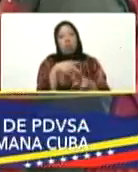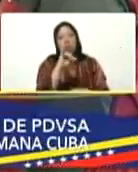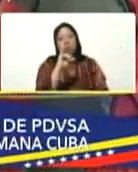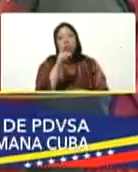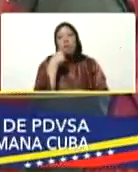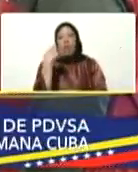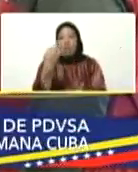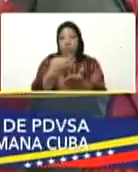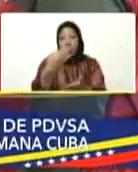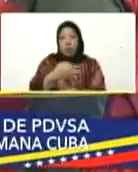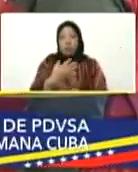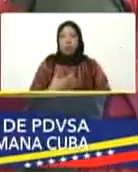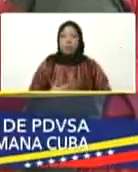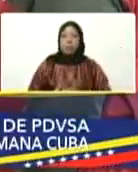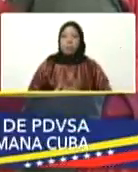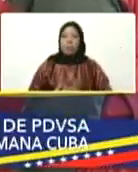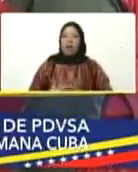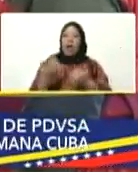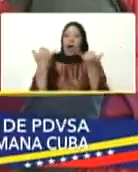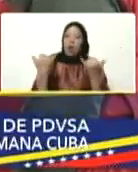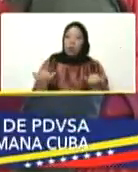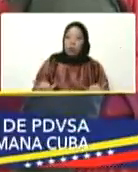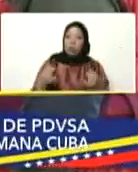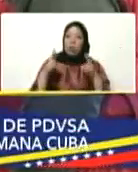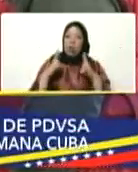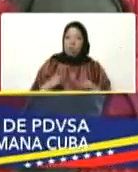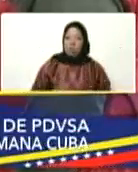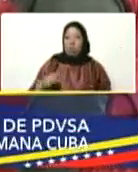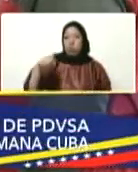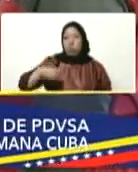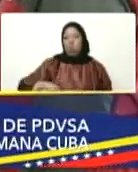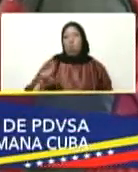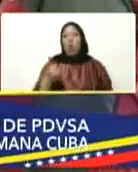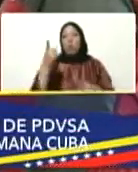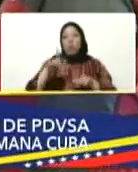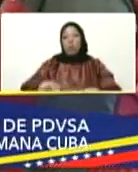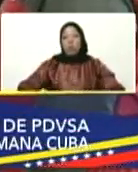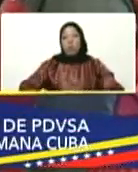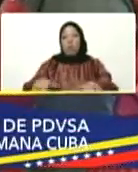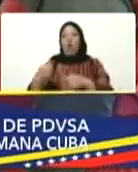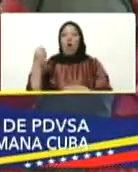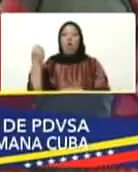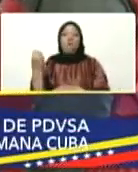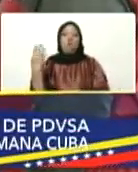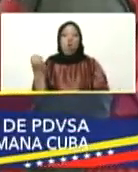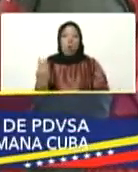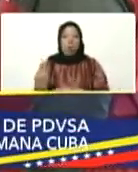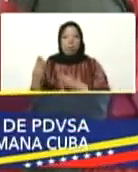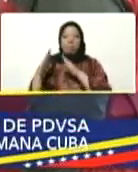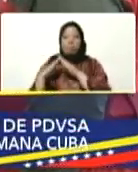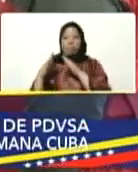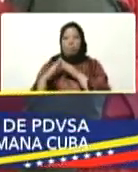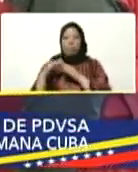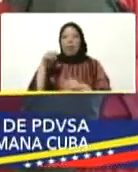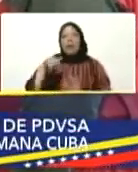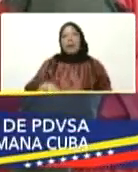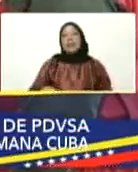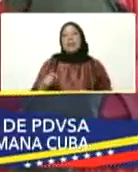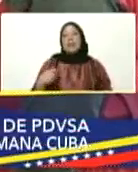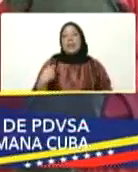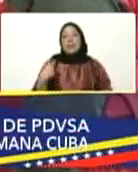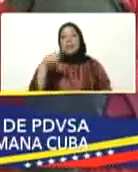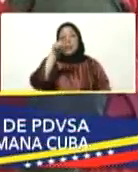original, quien reposa aquí en el despacho número uno del Palacio de Miraflores. Este sable solo se le